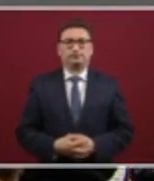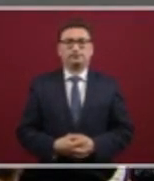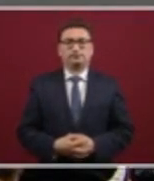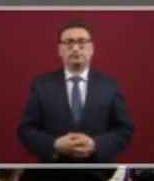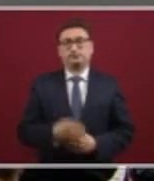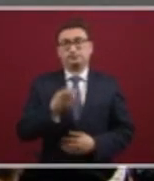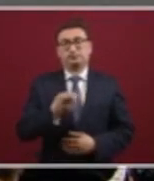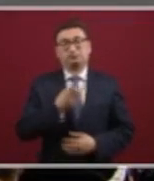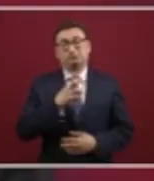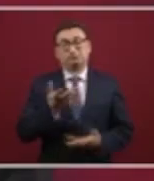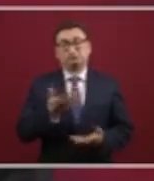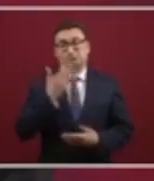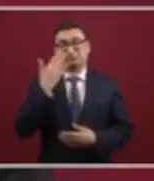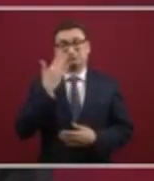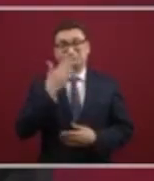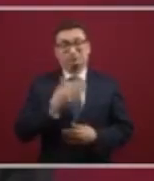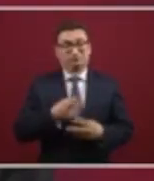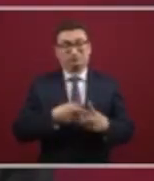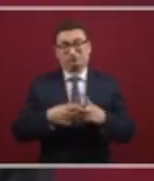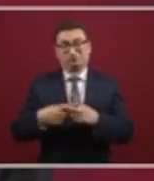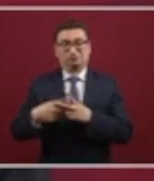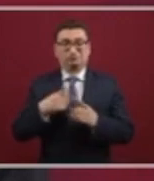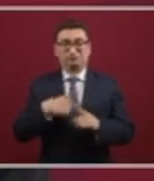buen resultado, una buena noticia,